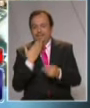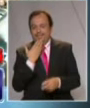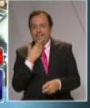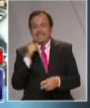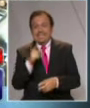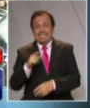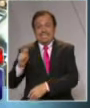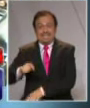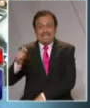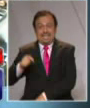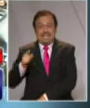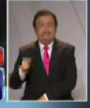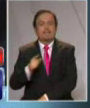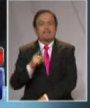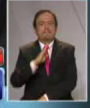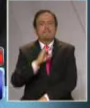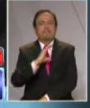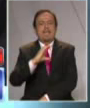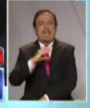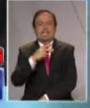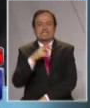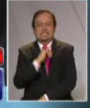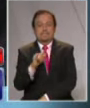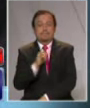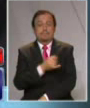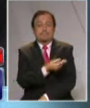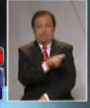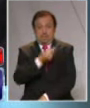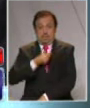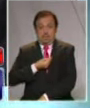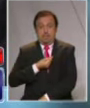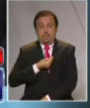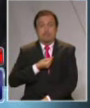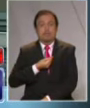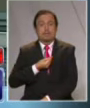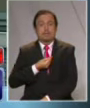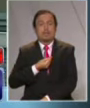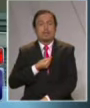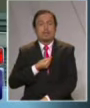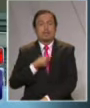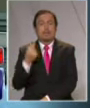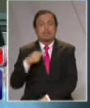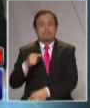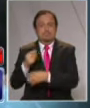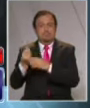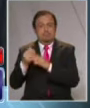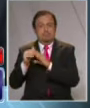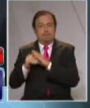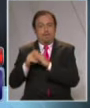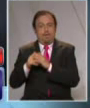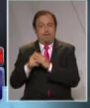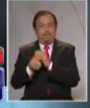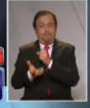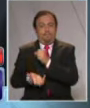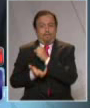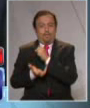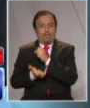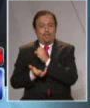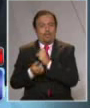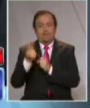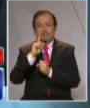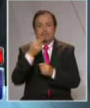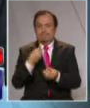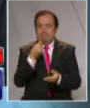el senador Bianchi recibía y se quedaban en sus cuentas estos fondos que no